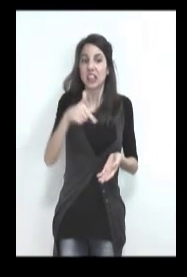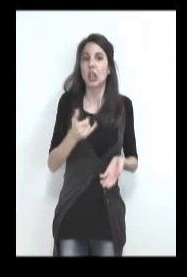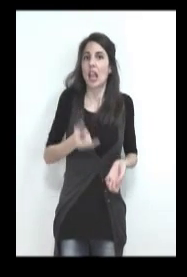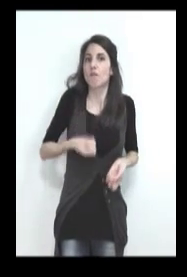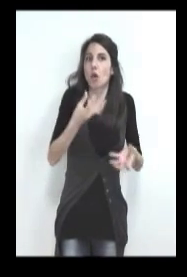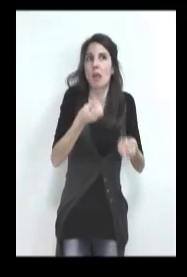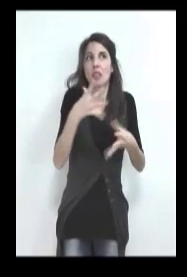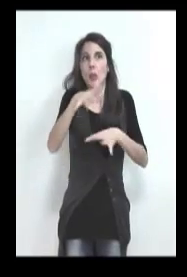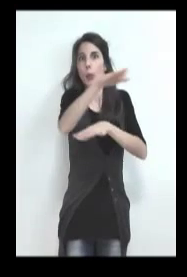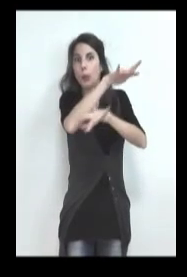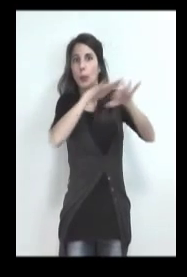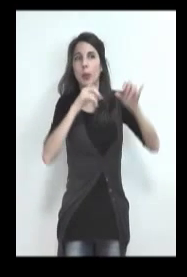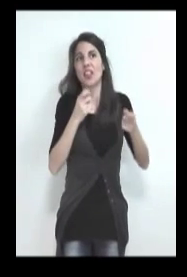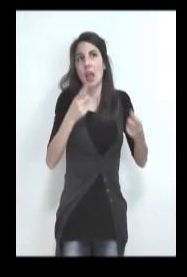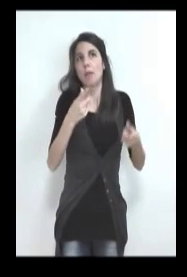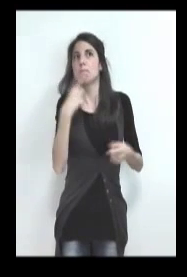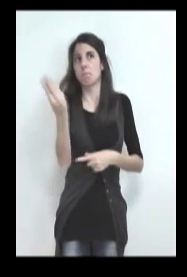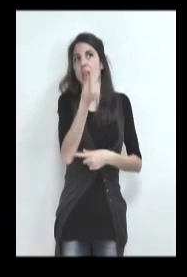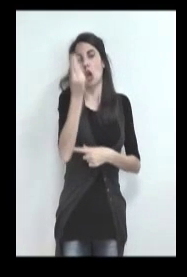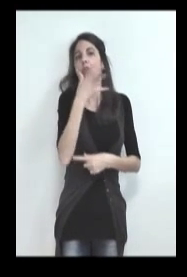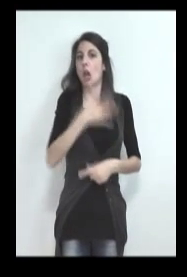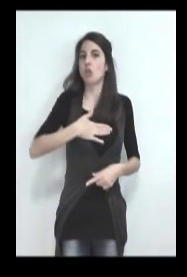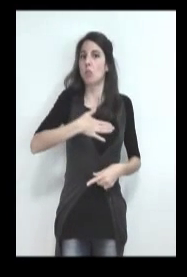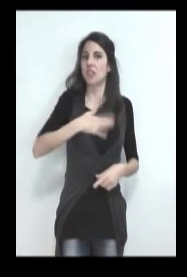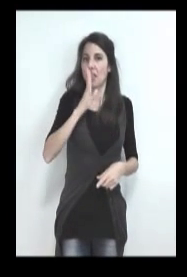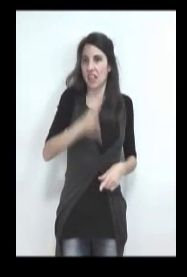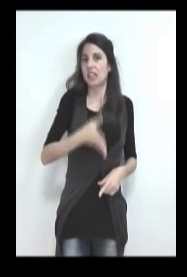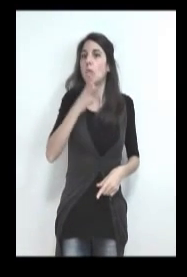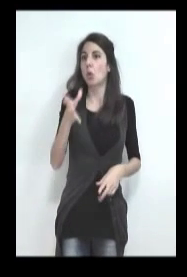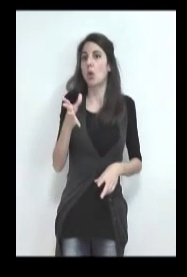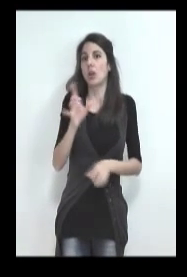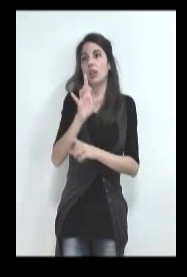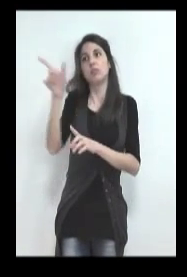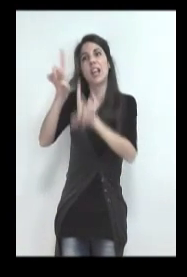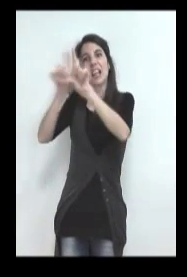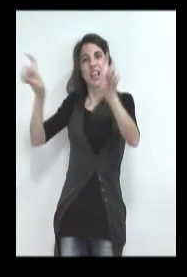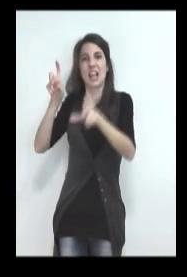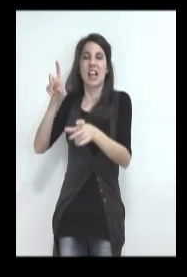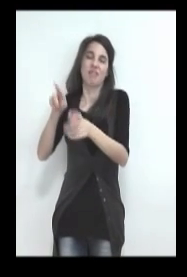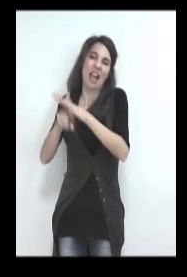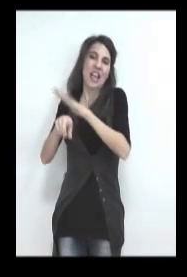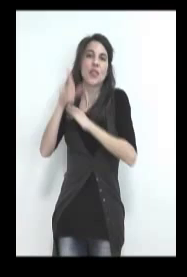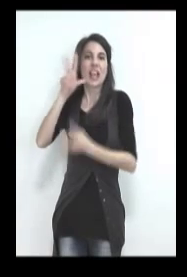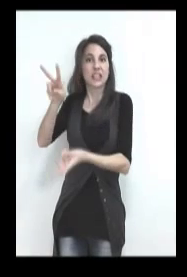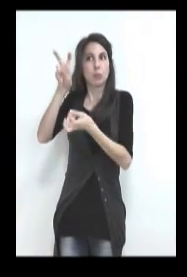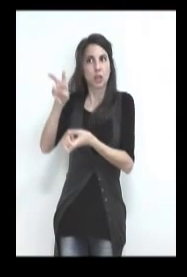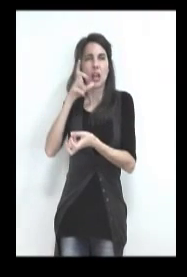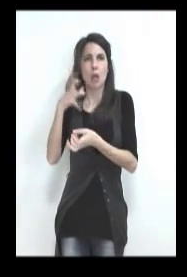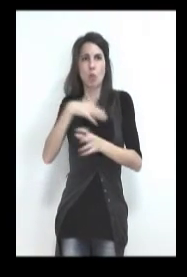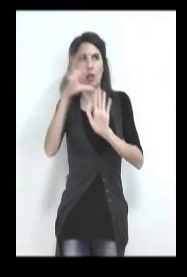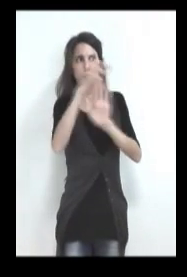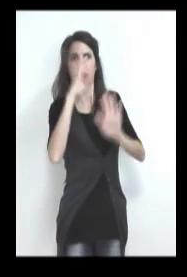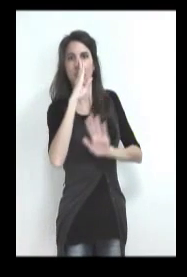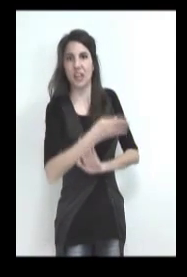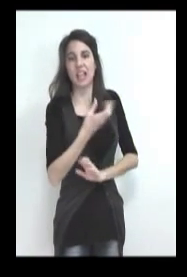que es una comodidad directa en cuanto a tu parte tributaria y demás, aunque sea poco políticamente correcto,